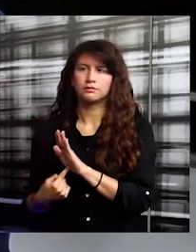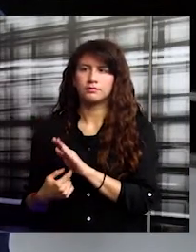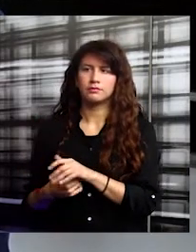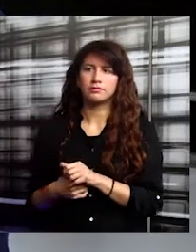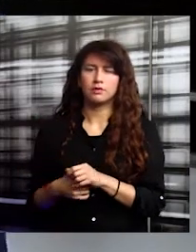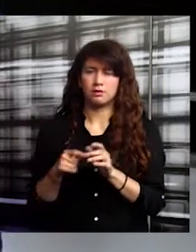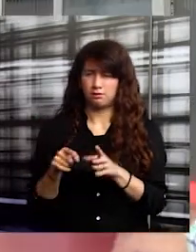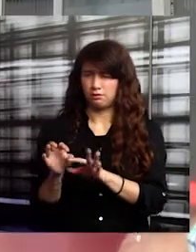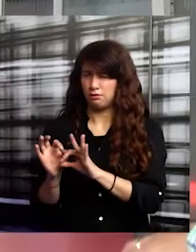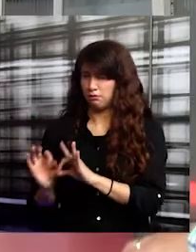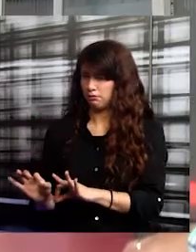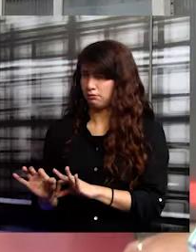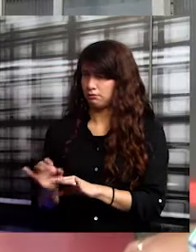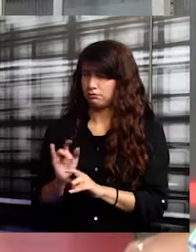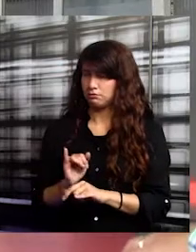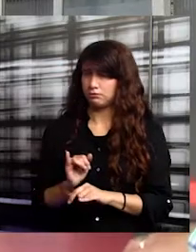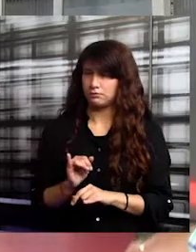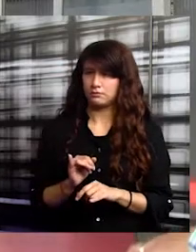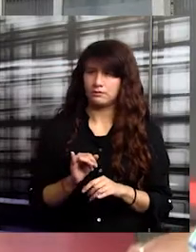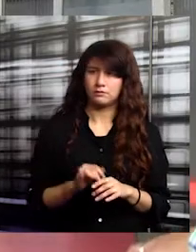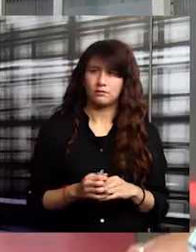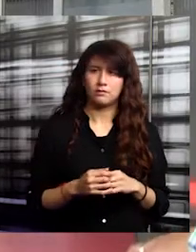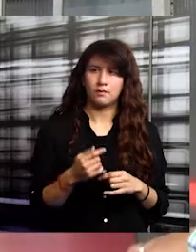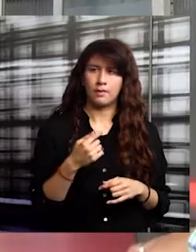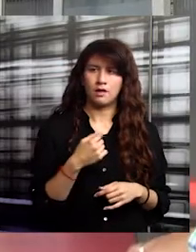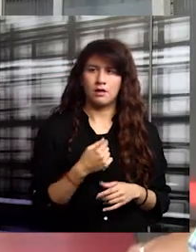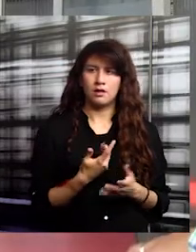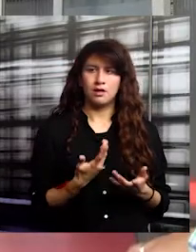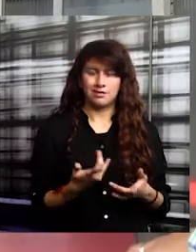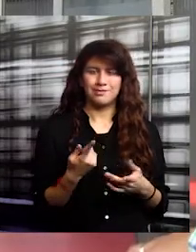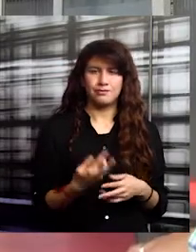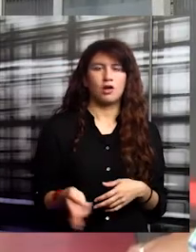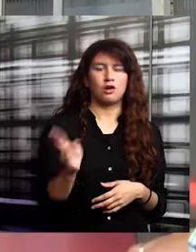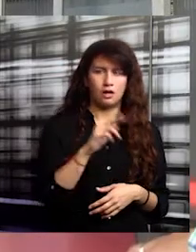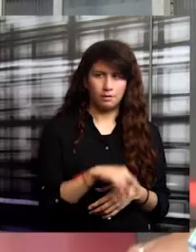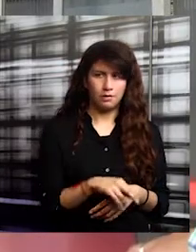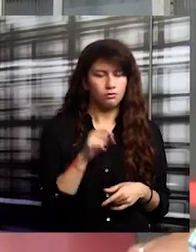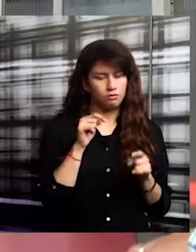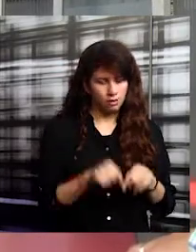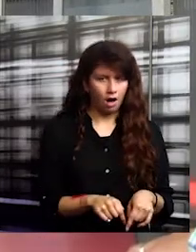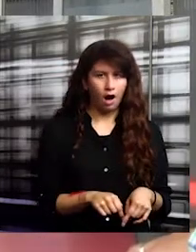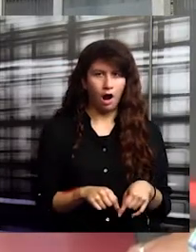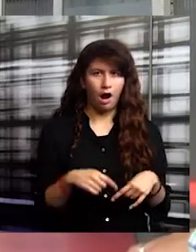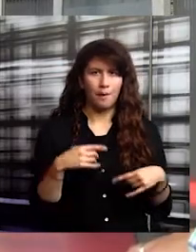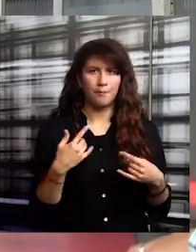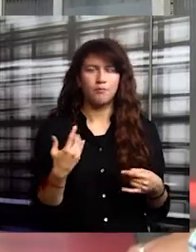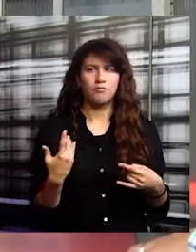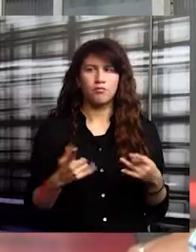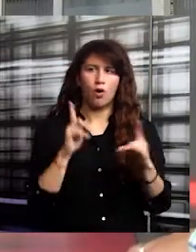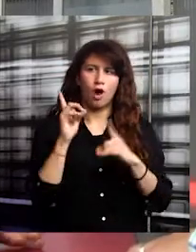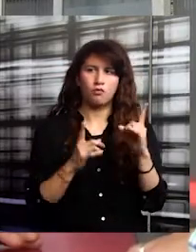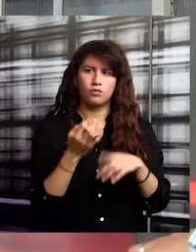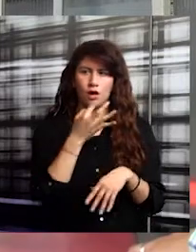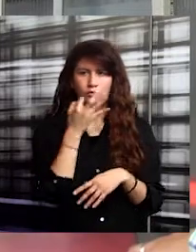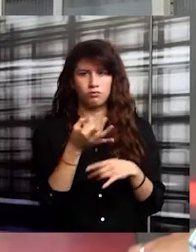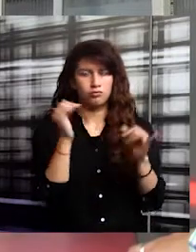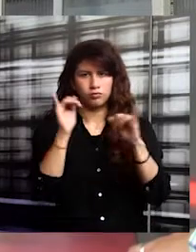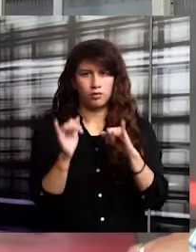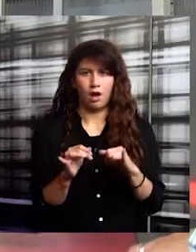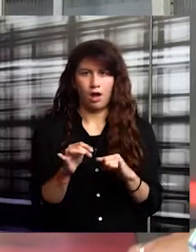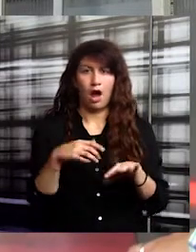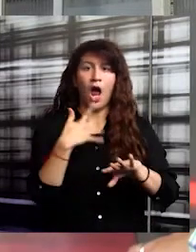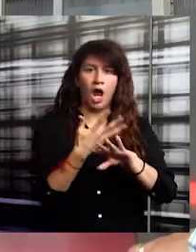sí, y lo reitero. Acá, por así decirlo, hay dos áreas que ver. Una